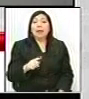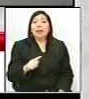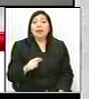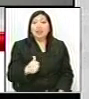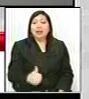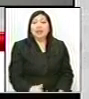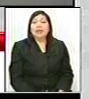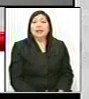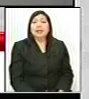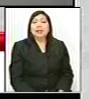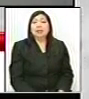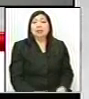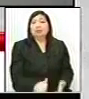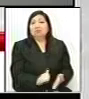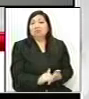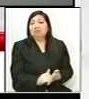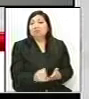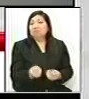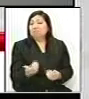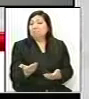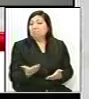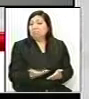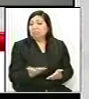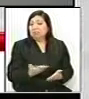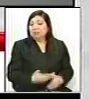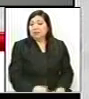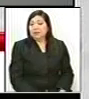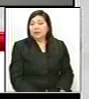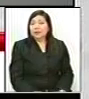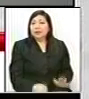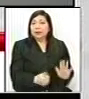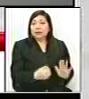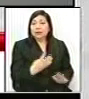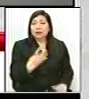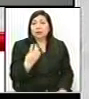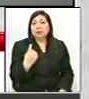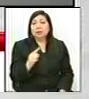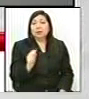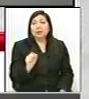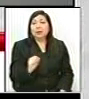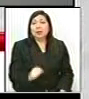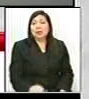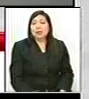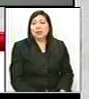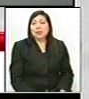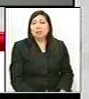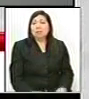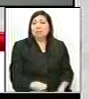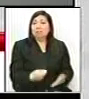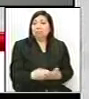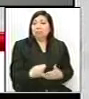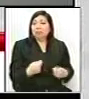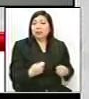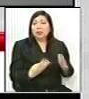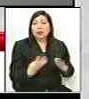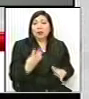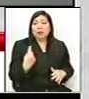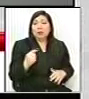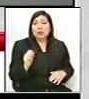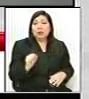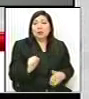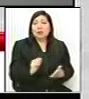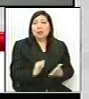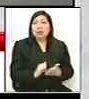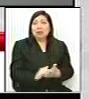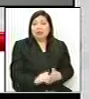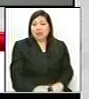anexos, que nos ha costado 64 millones de soles. El saldo de inversión son 14 millones de soles